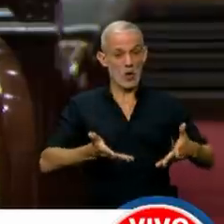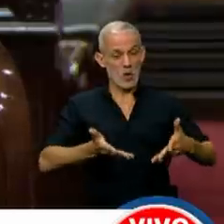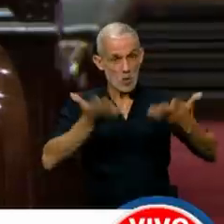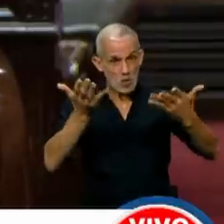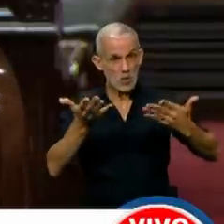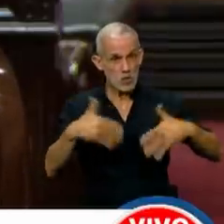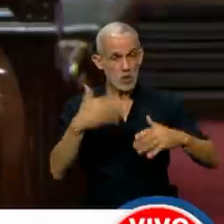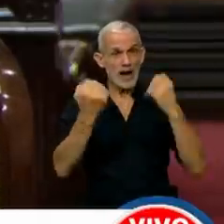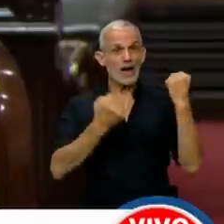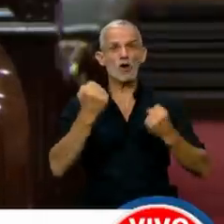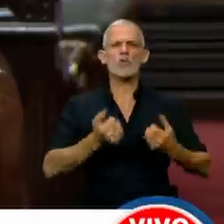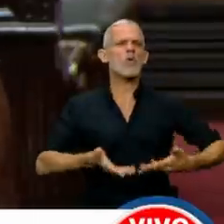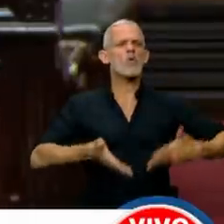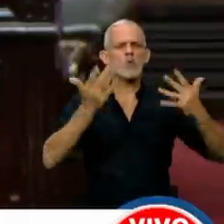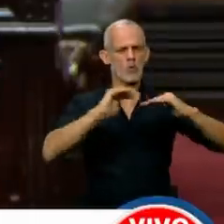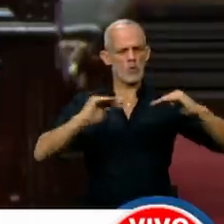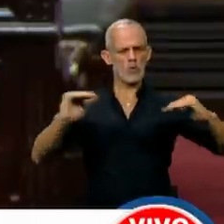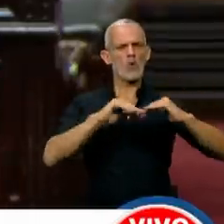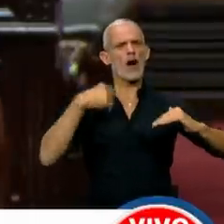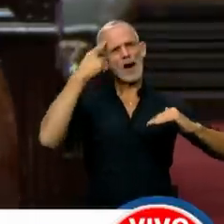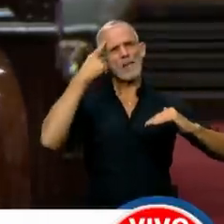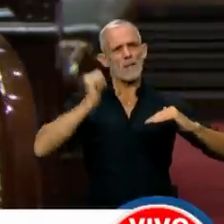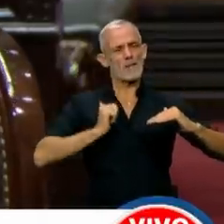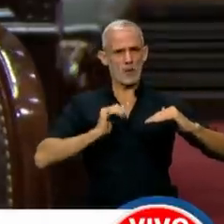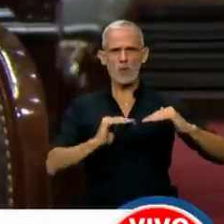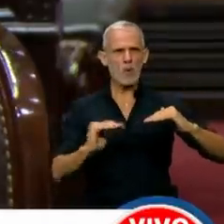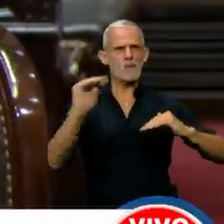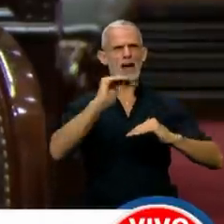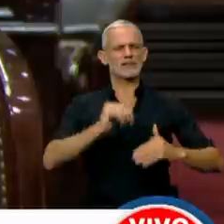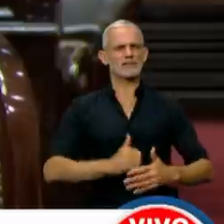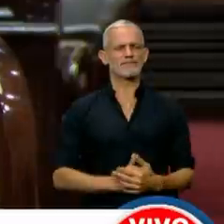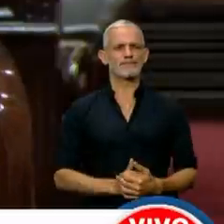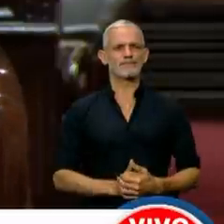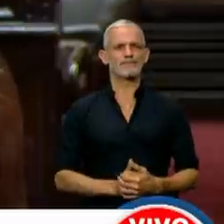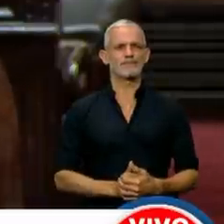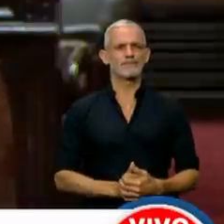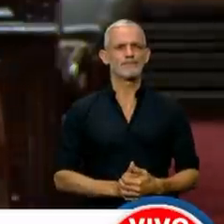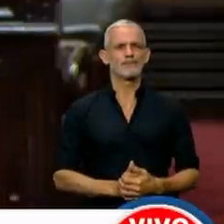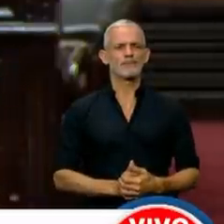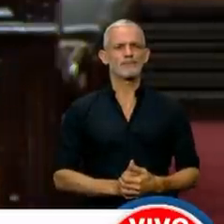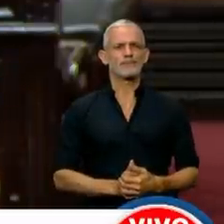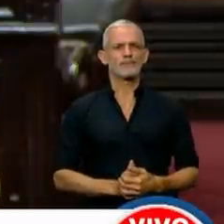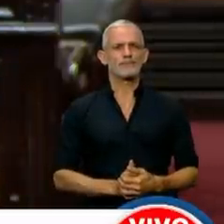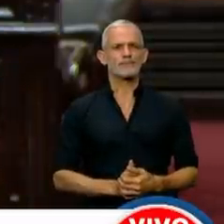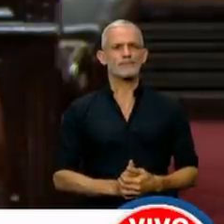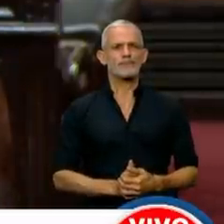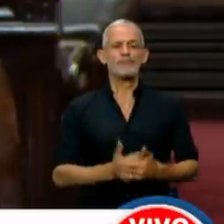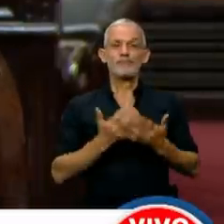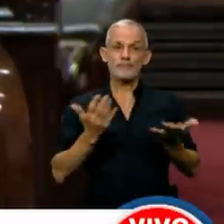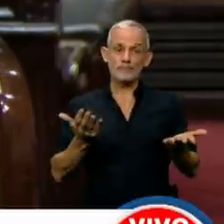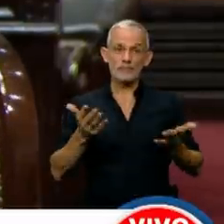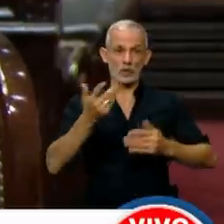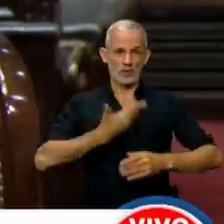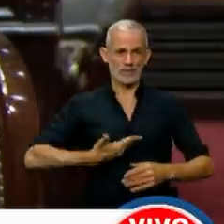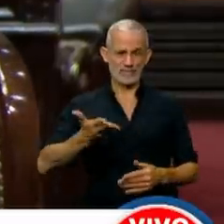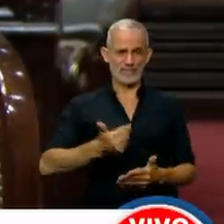un crecimiento económico muy por encima de lo que se preveía entonces presidente